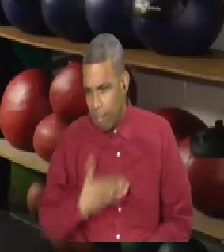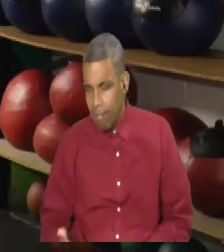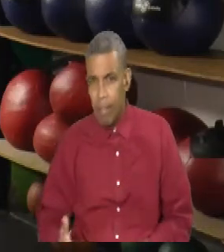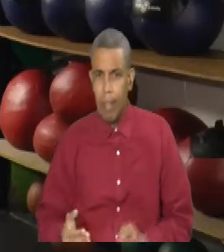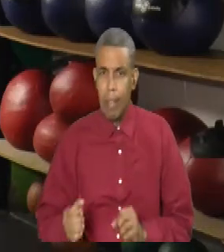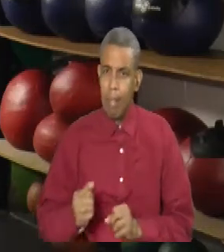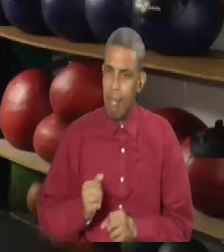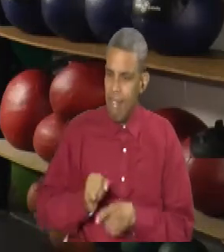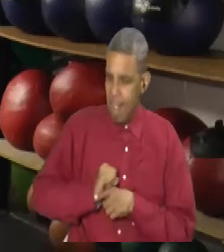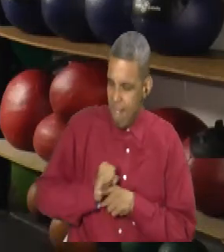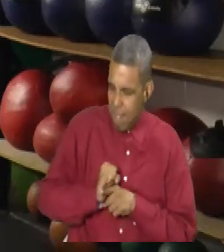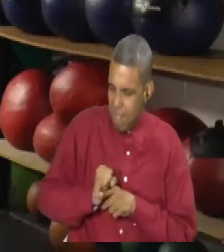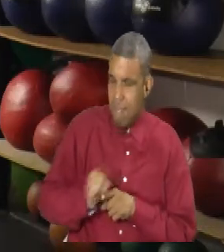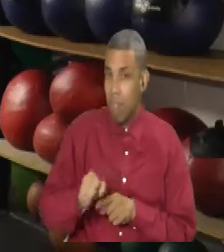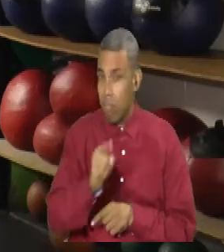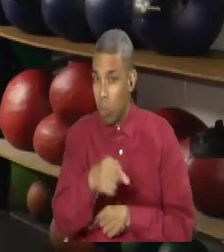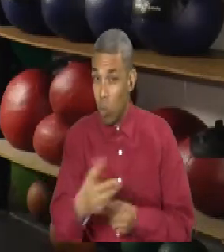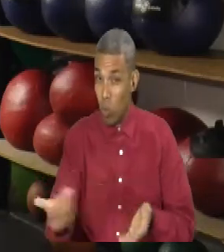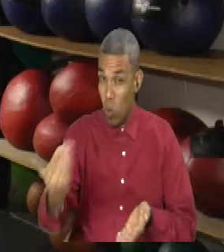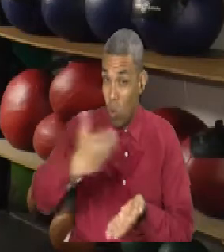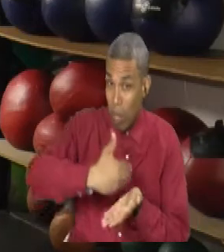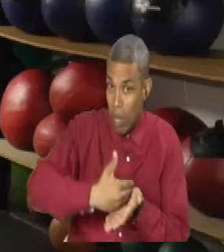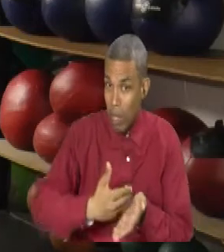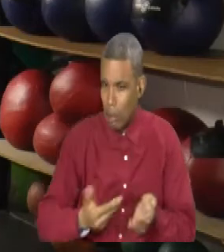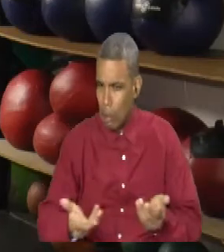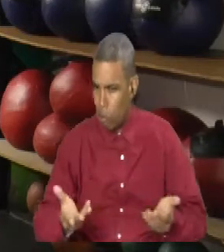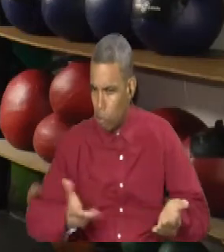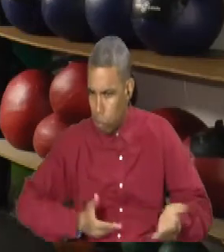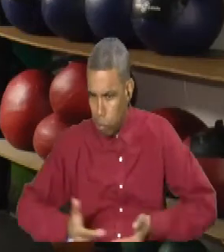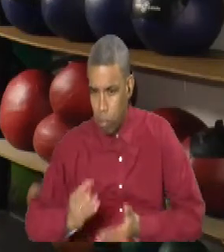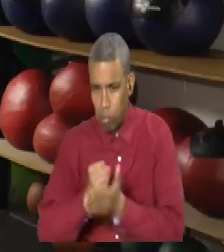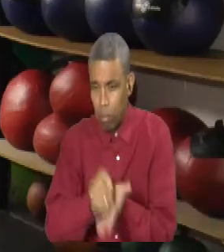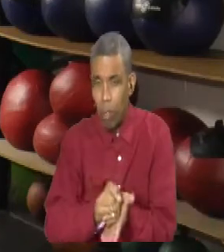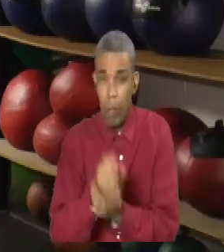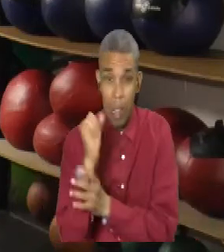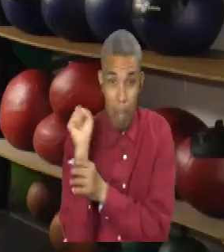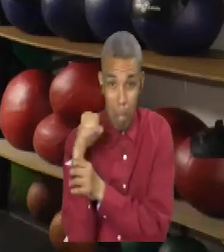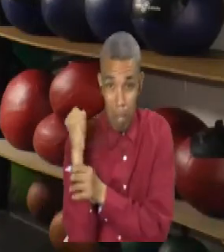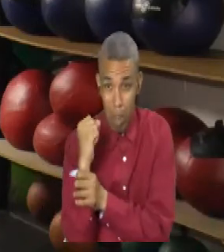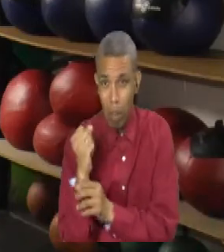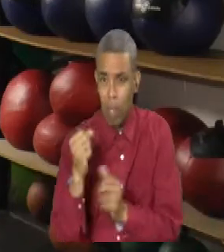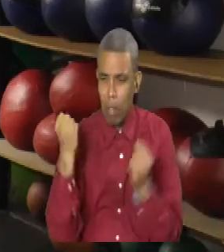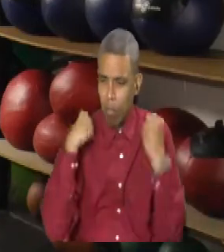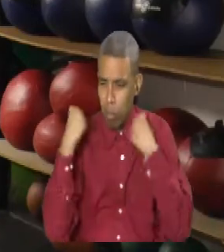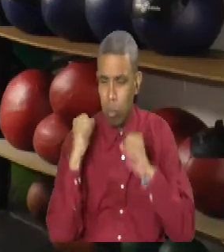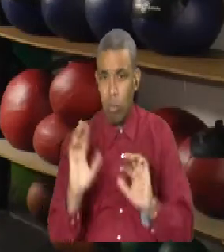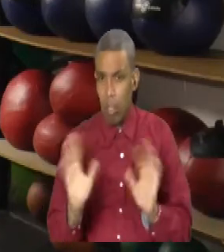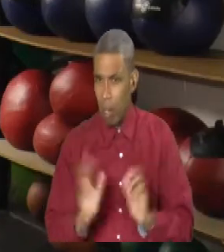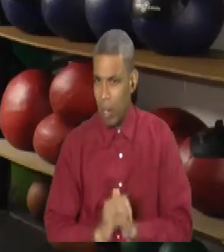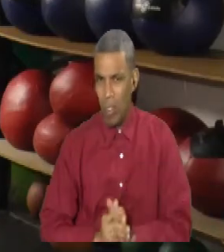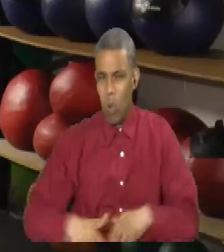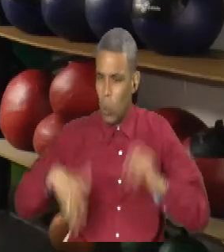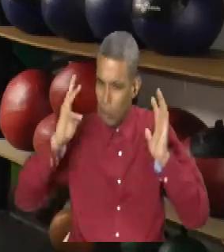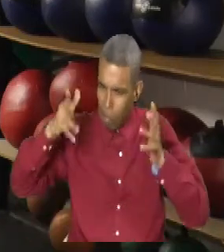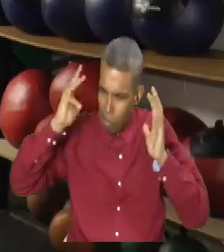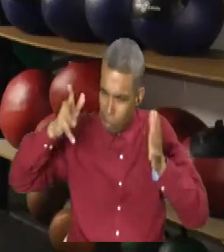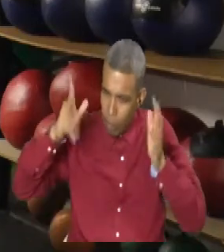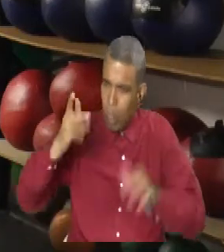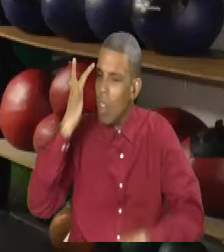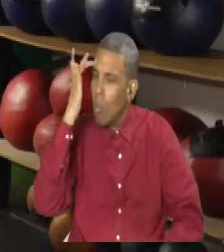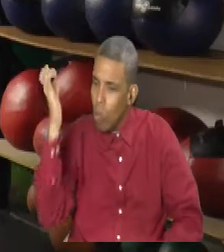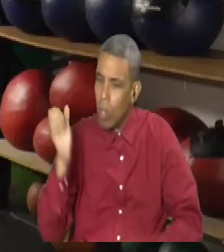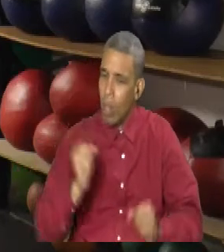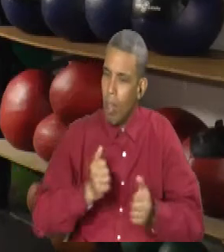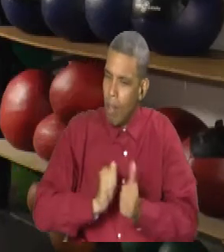para brindarles un mayor conocimiento, no solamente entrenamiento, sino educación, para que ustedes sepan el por qué entrenan, el por qué hay